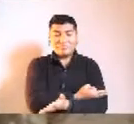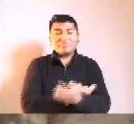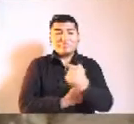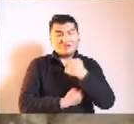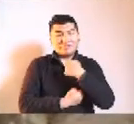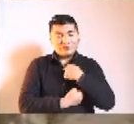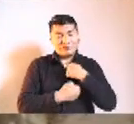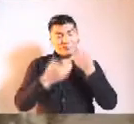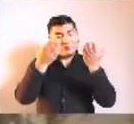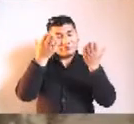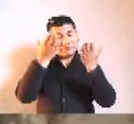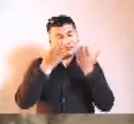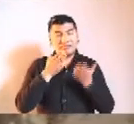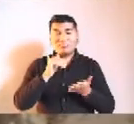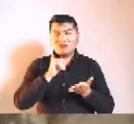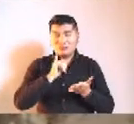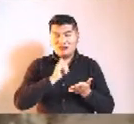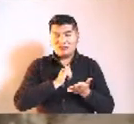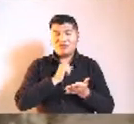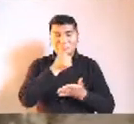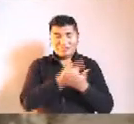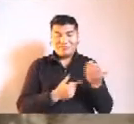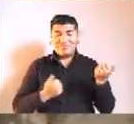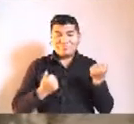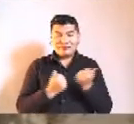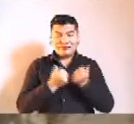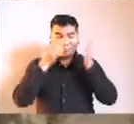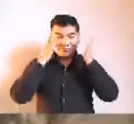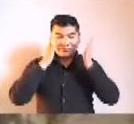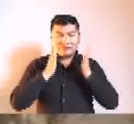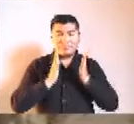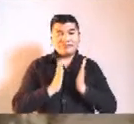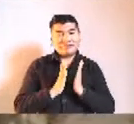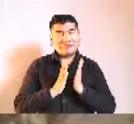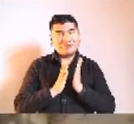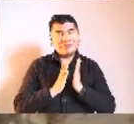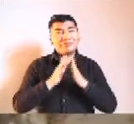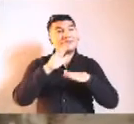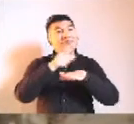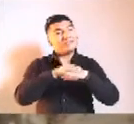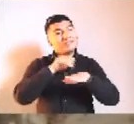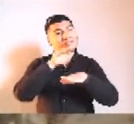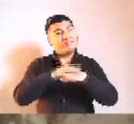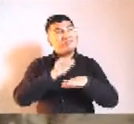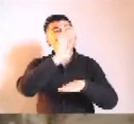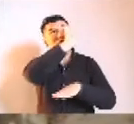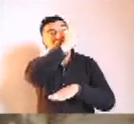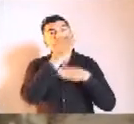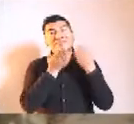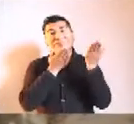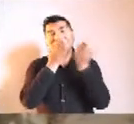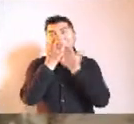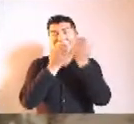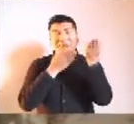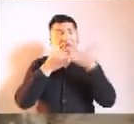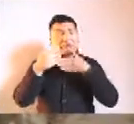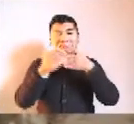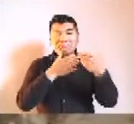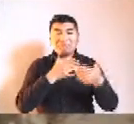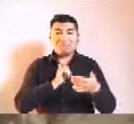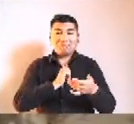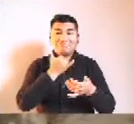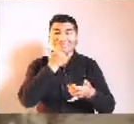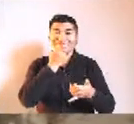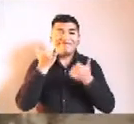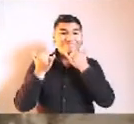ha considerado digno de confianza, llamándome a su servicio a pesar de mis blasfemias,